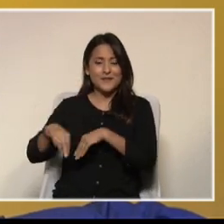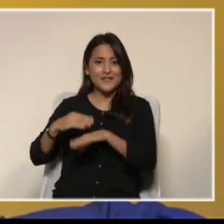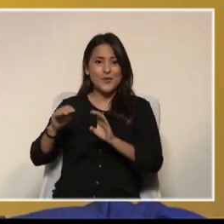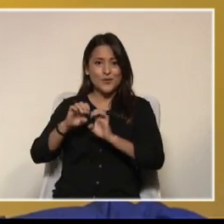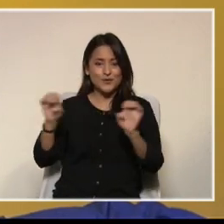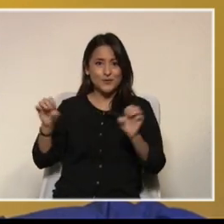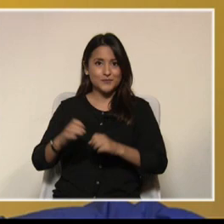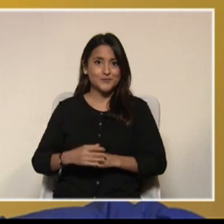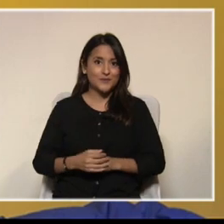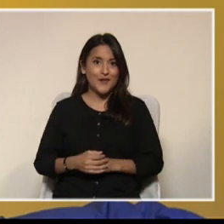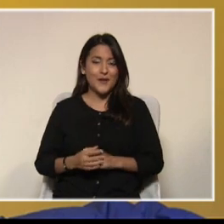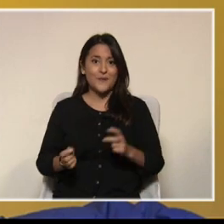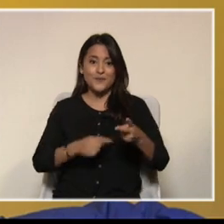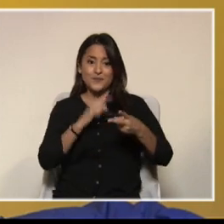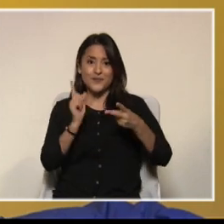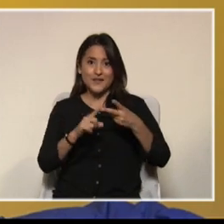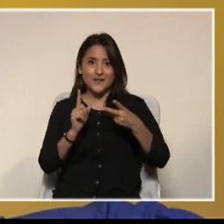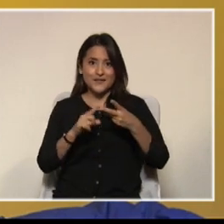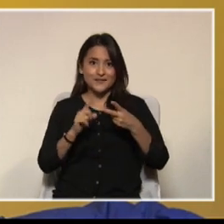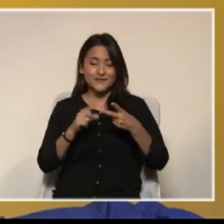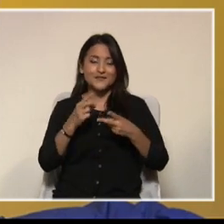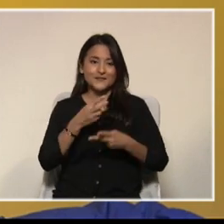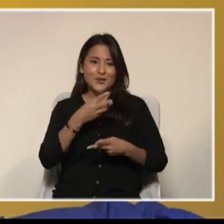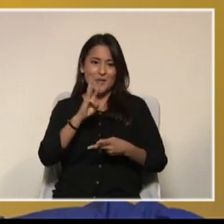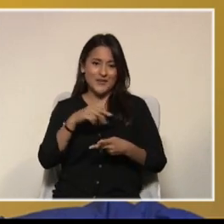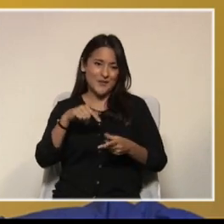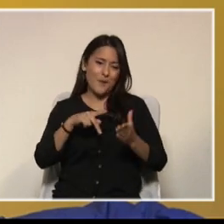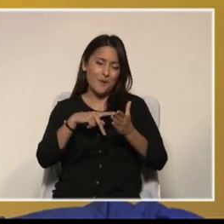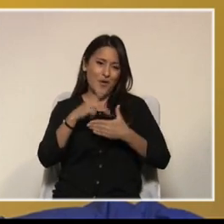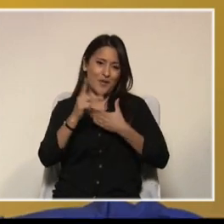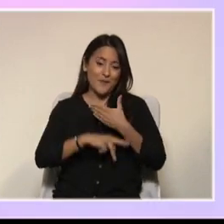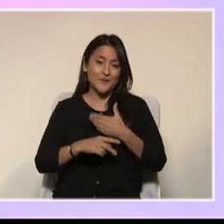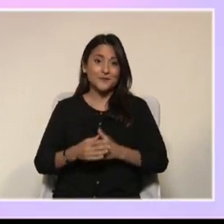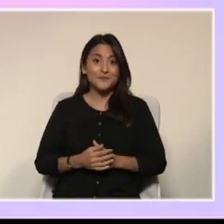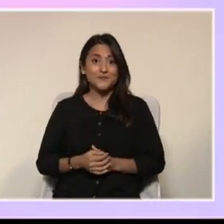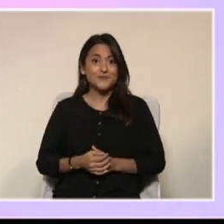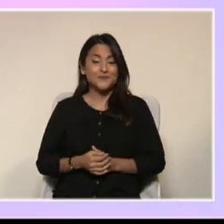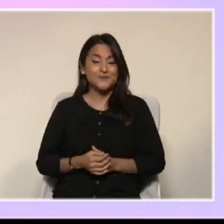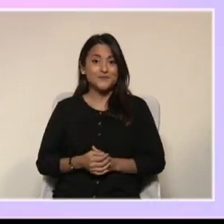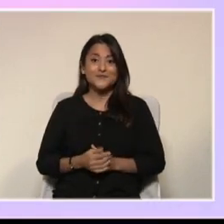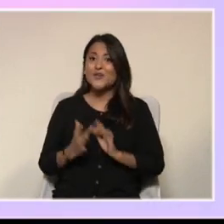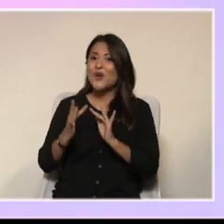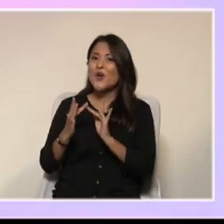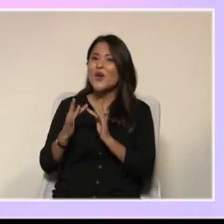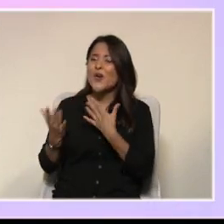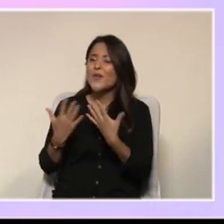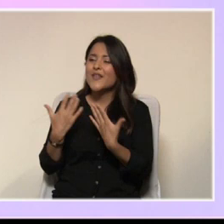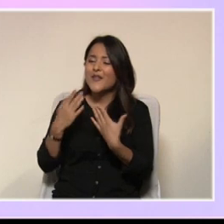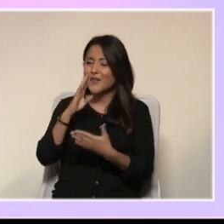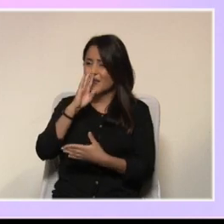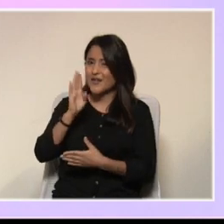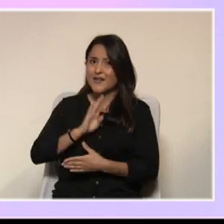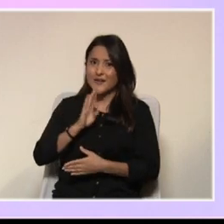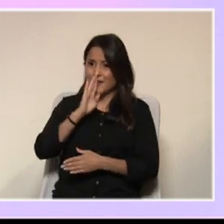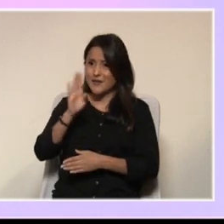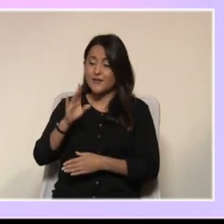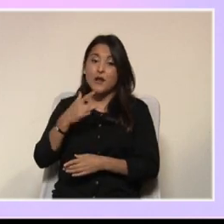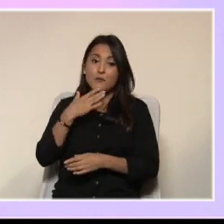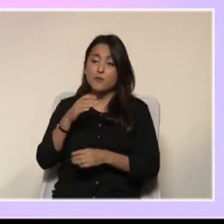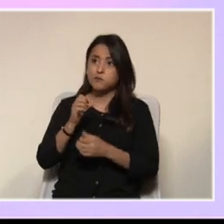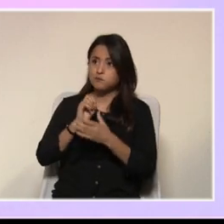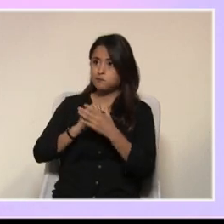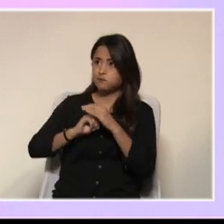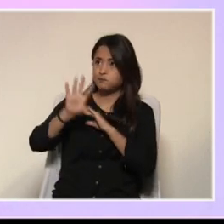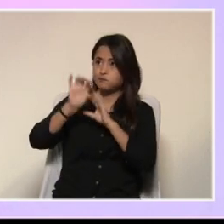www.me.gov.be y dirigirse al enlace de Cada Familia, una Escuela. Queremos estar allí muy cerca de ustedes, así que pueden subir sus fotos